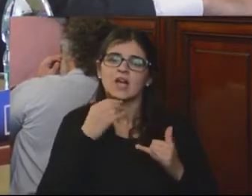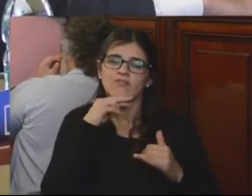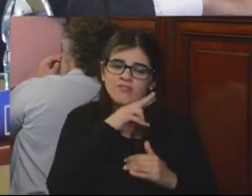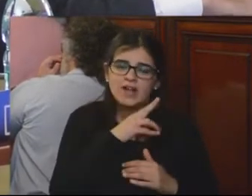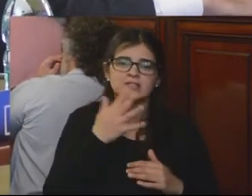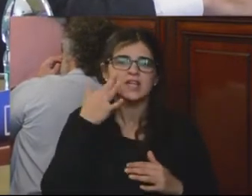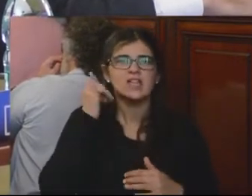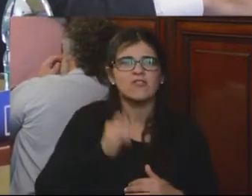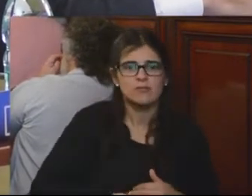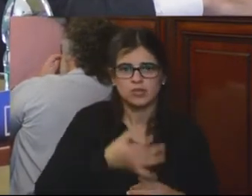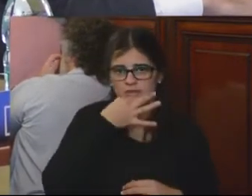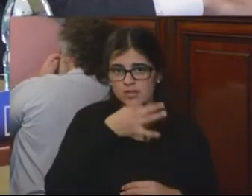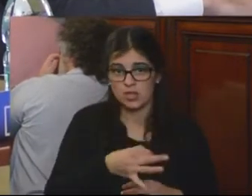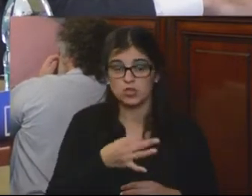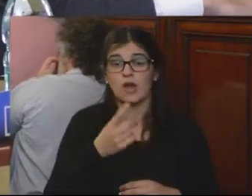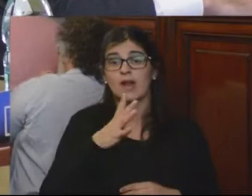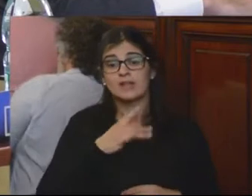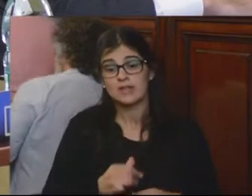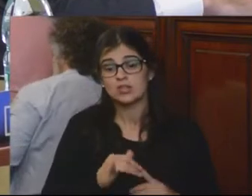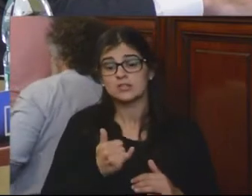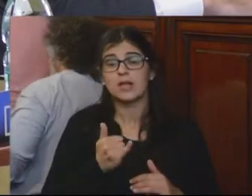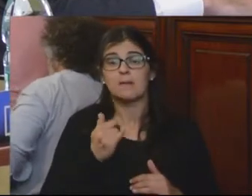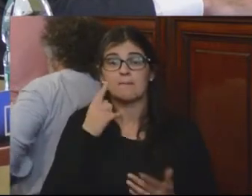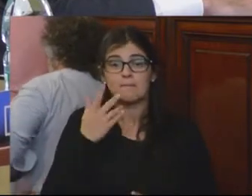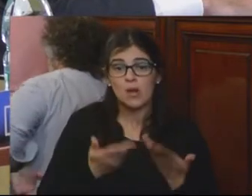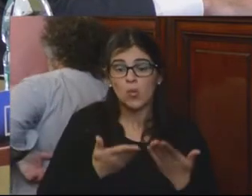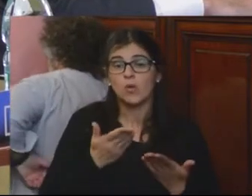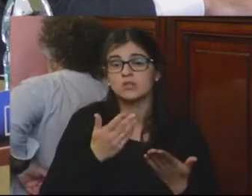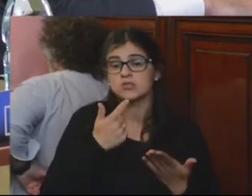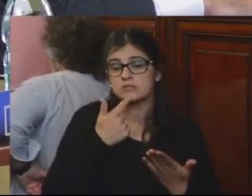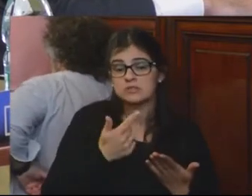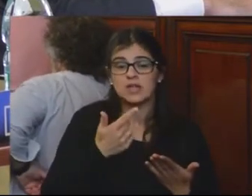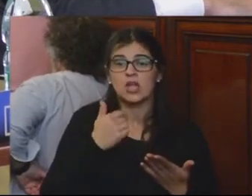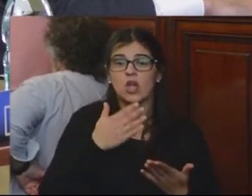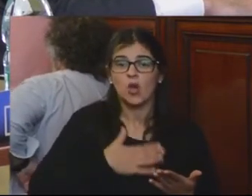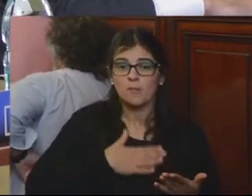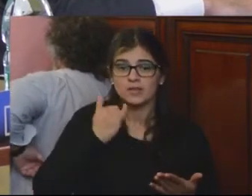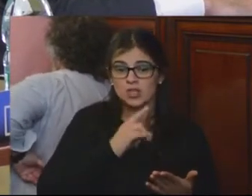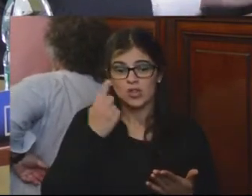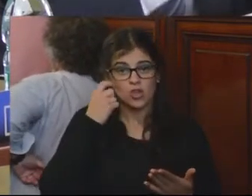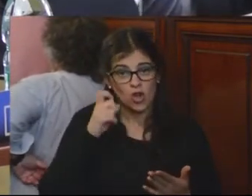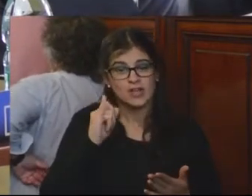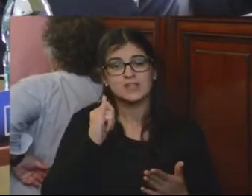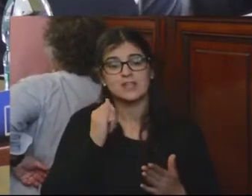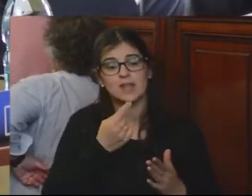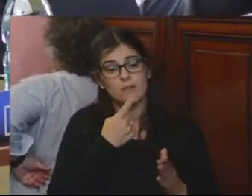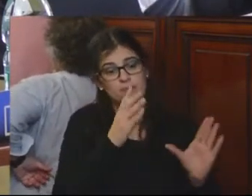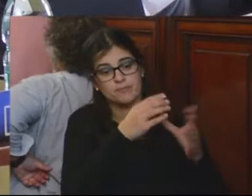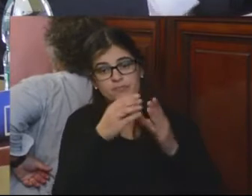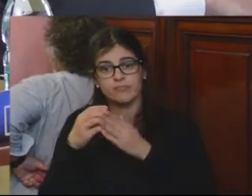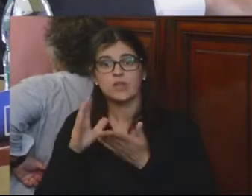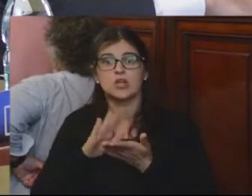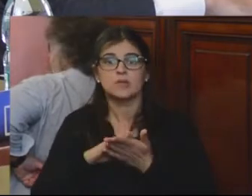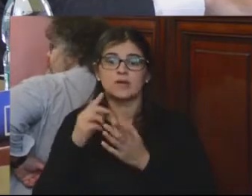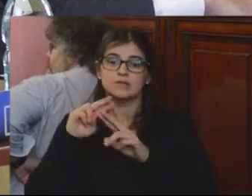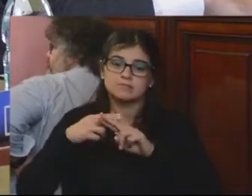afirmaciones que tenías de prejuicios y sostenidas en convencimientos ideológicos y partidarios son reiteradamente